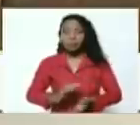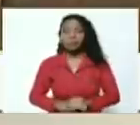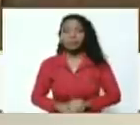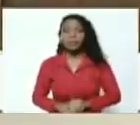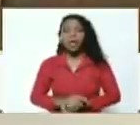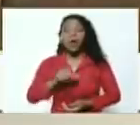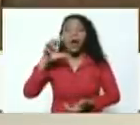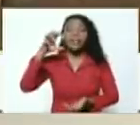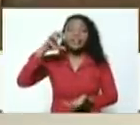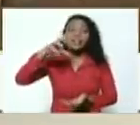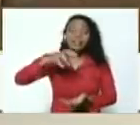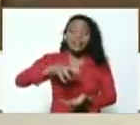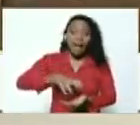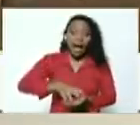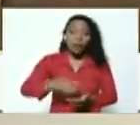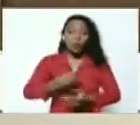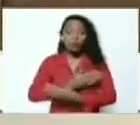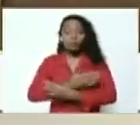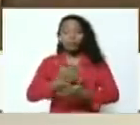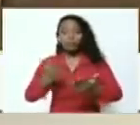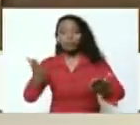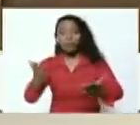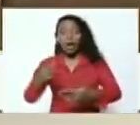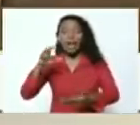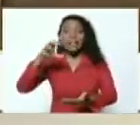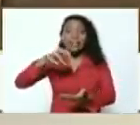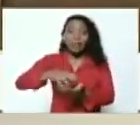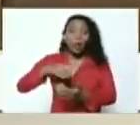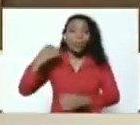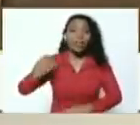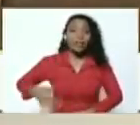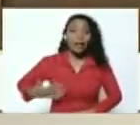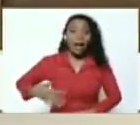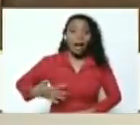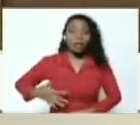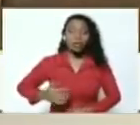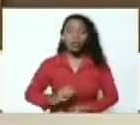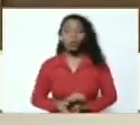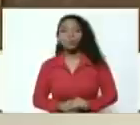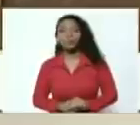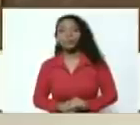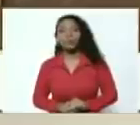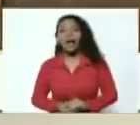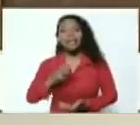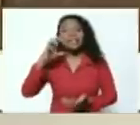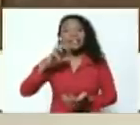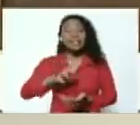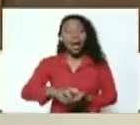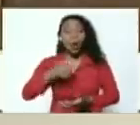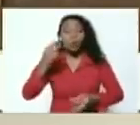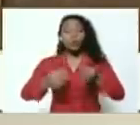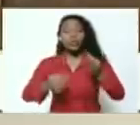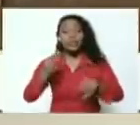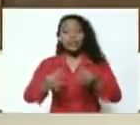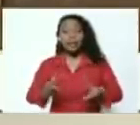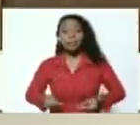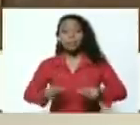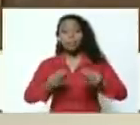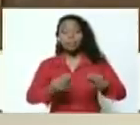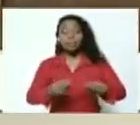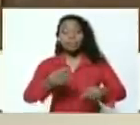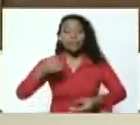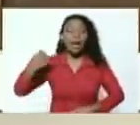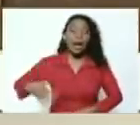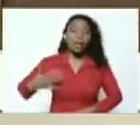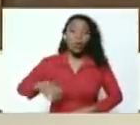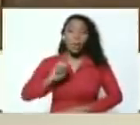de un Estado garantista, de un Estado de derecho. Un Estado de justicia garantista y de derecho